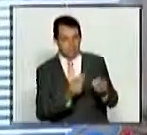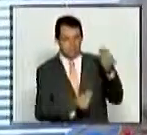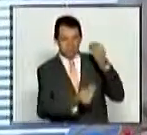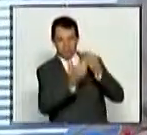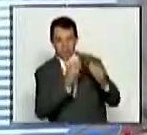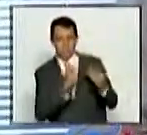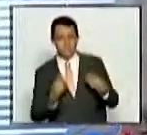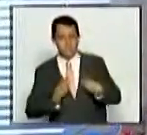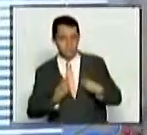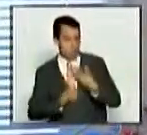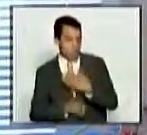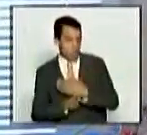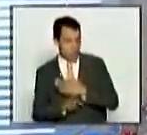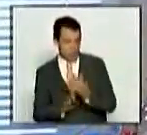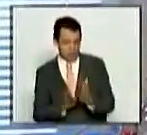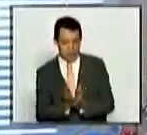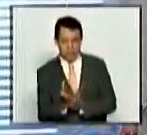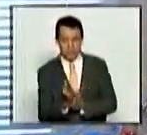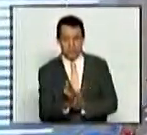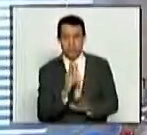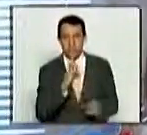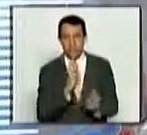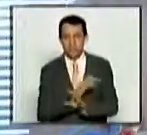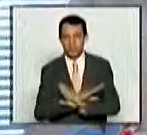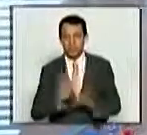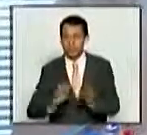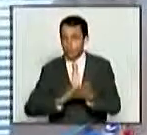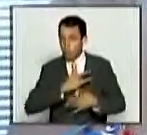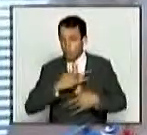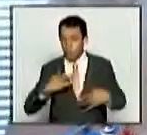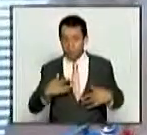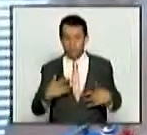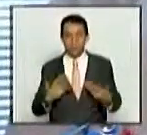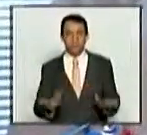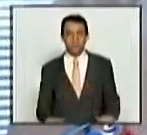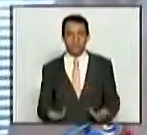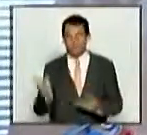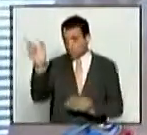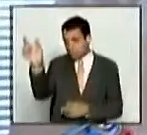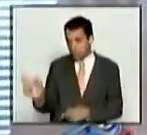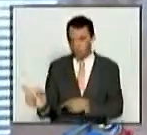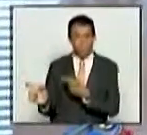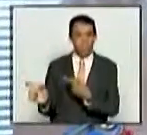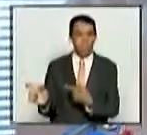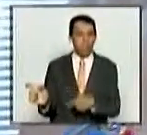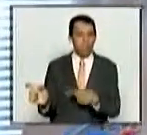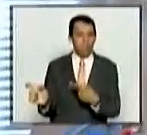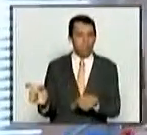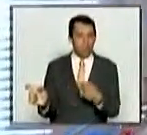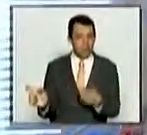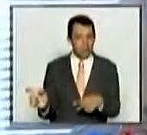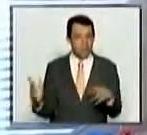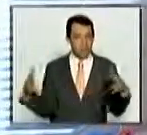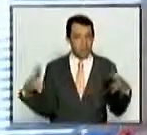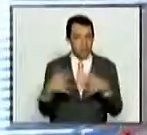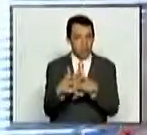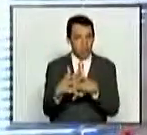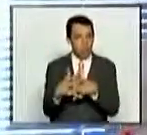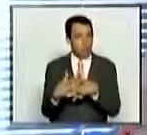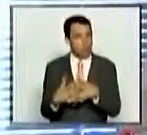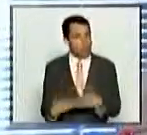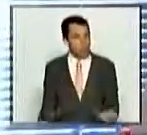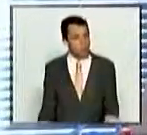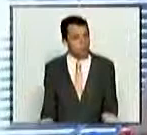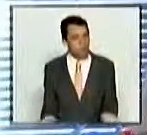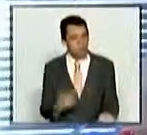esa palabra, de por vida, no hay nada más que hacer. Y uno ve en ese tipo de pacientes que hay mucha integración en la parte